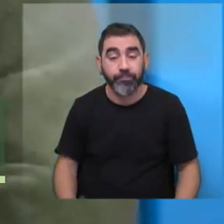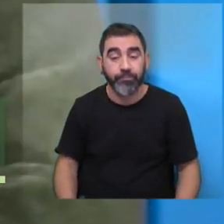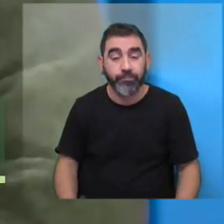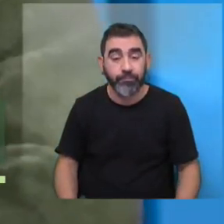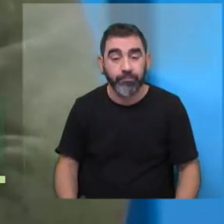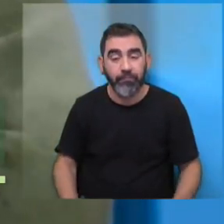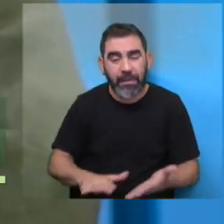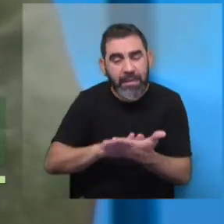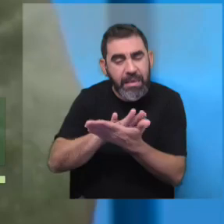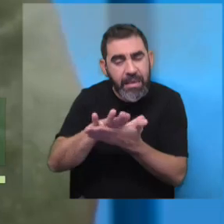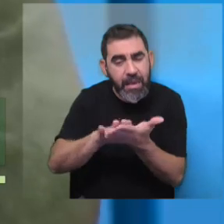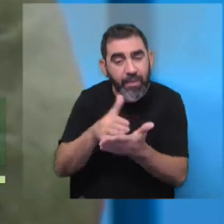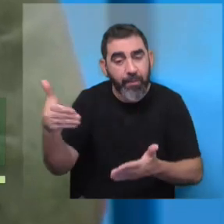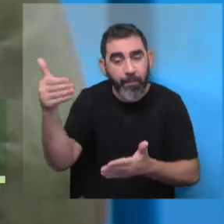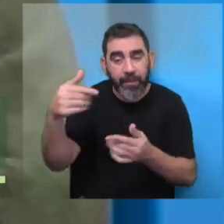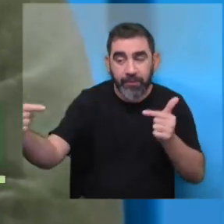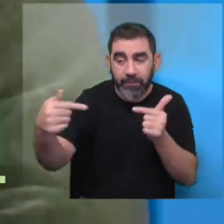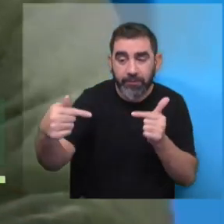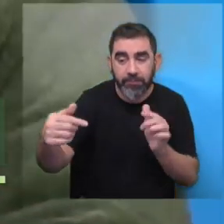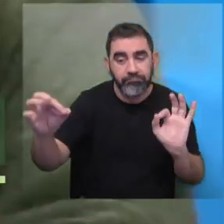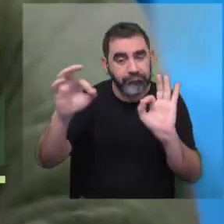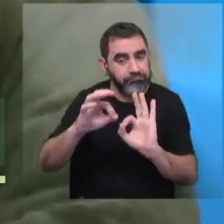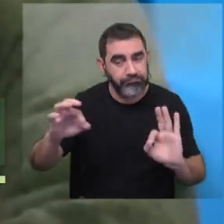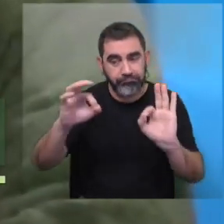nula participación de la oposición